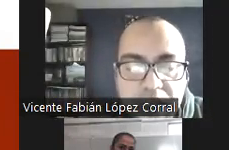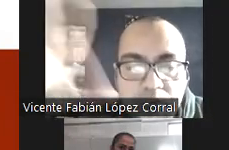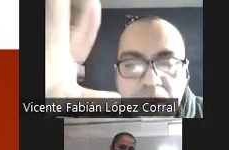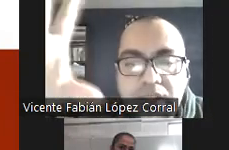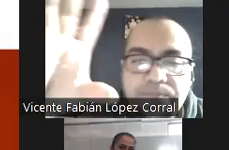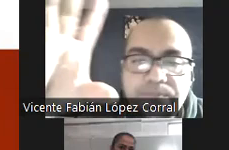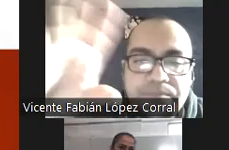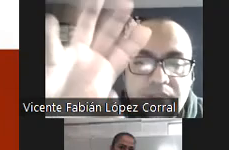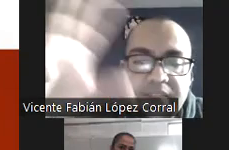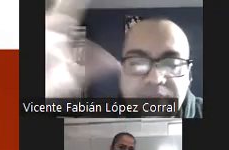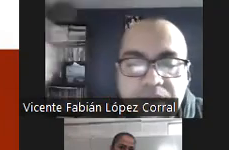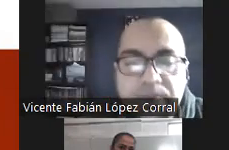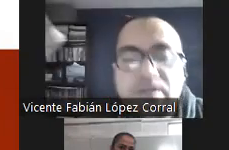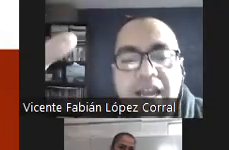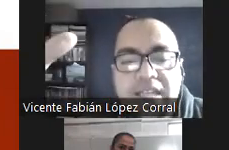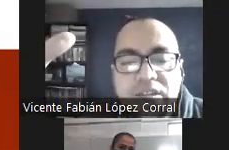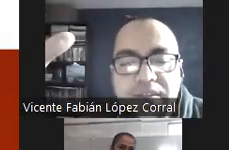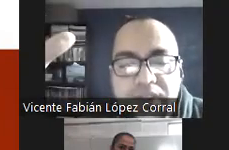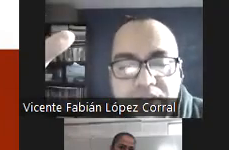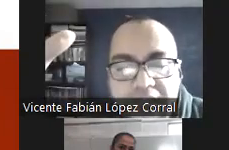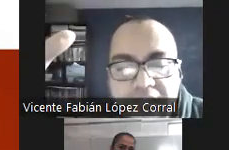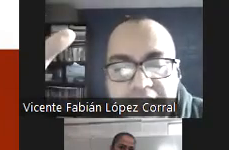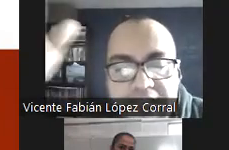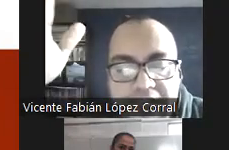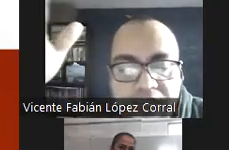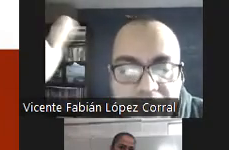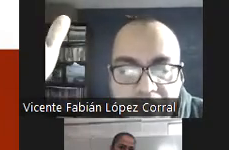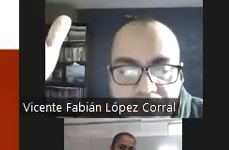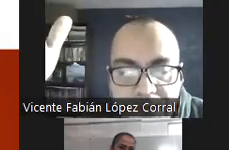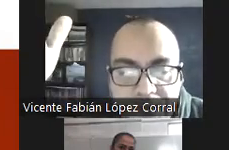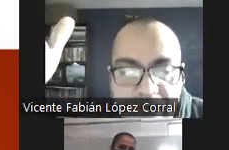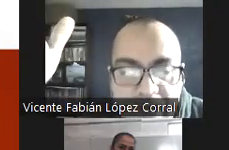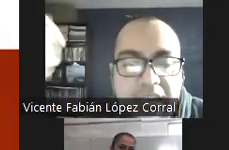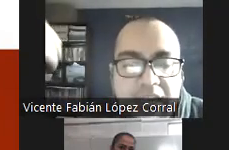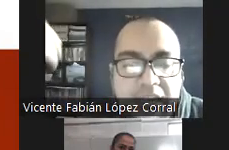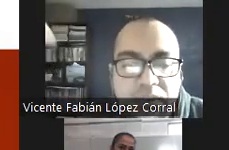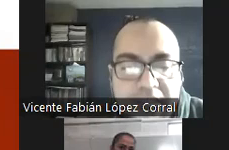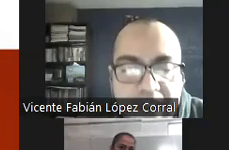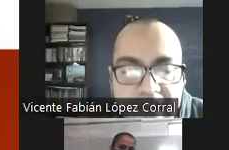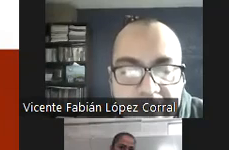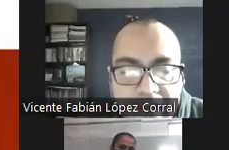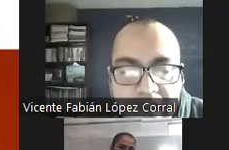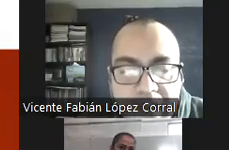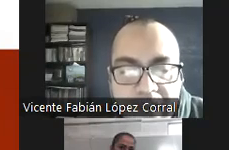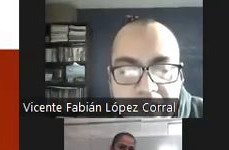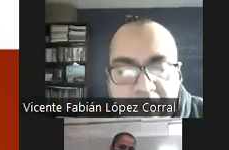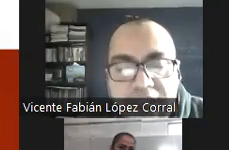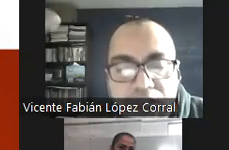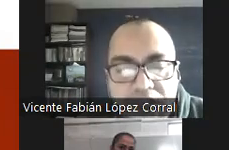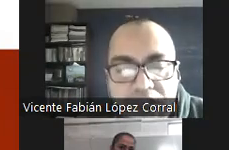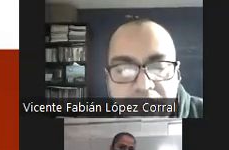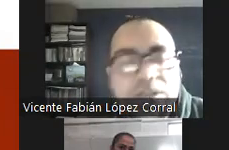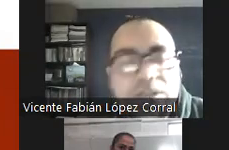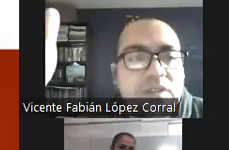cuando este fenómeno alcanza una velocidad de 62 kilómetros por hora tiene lluvias ligeras y